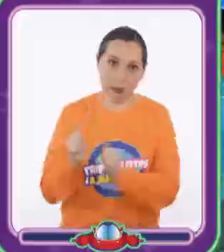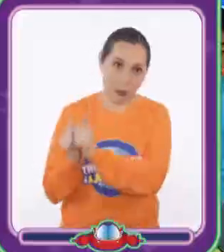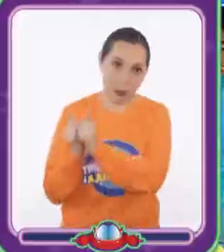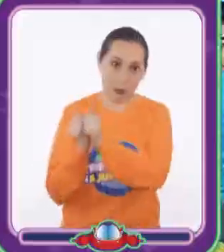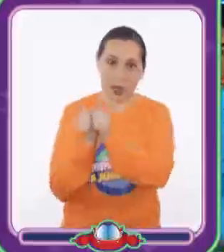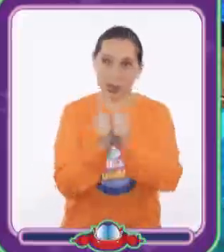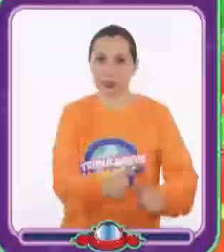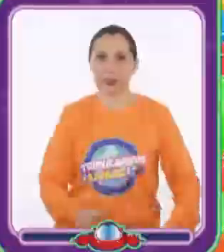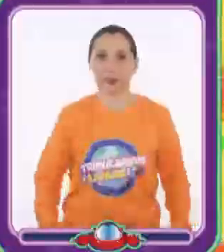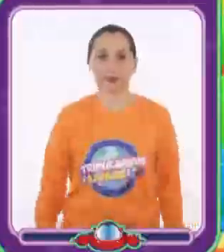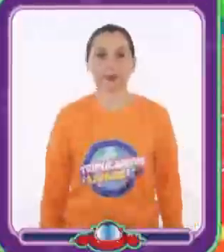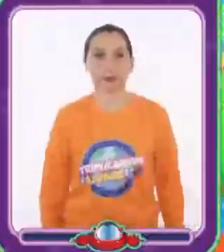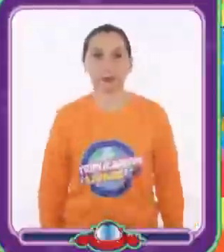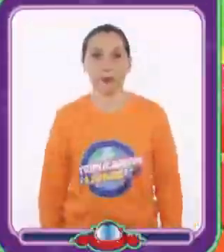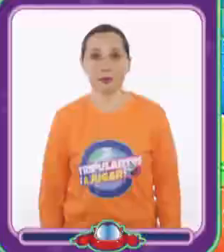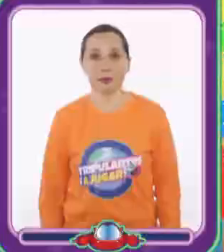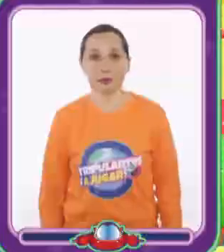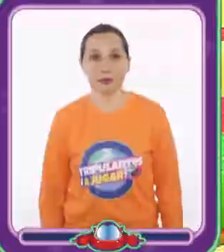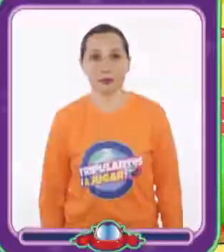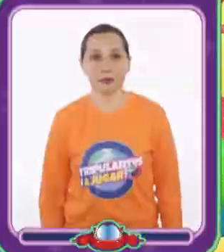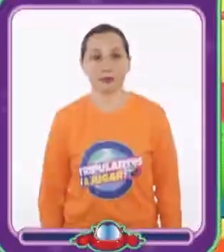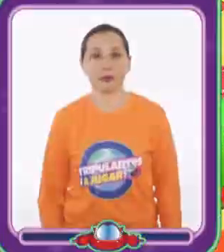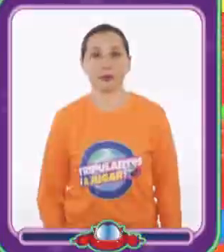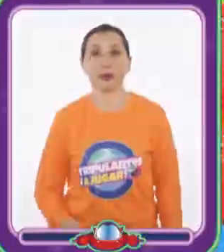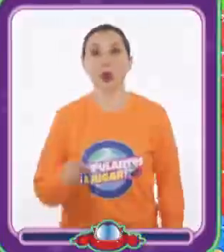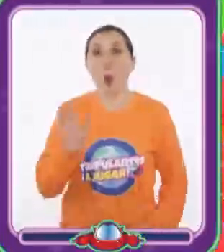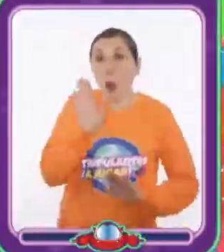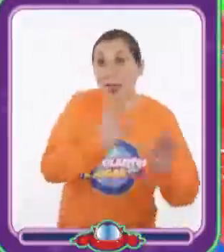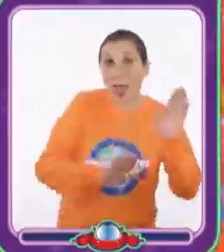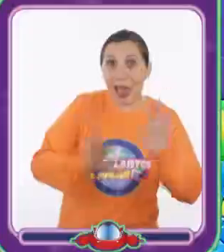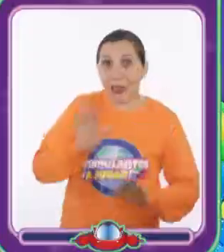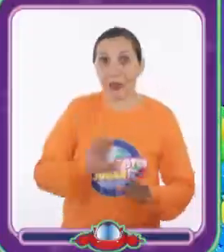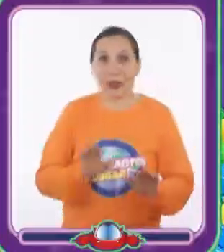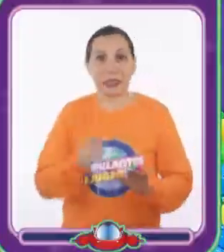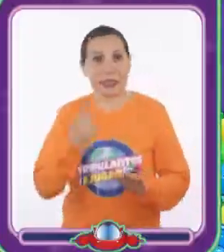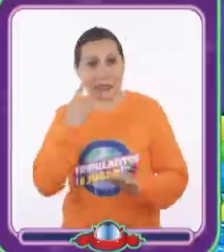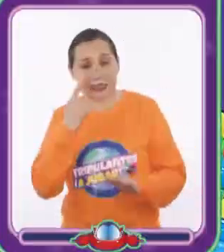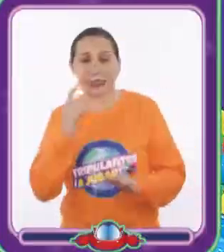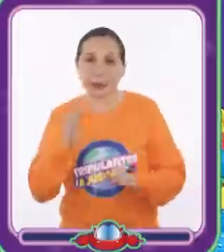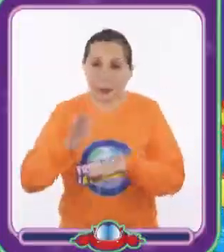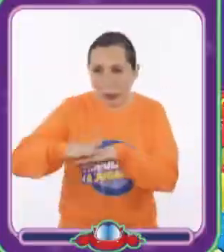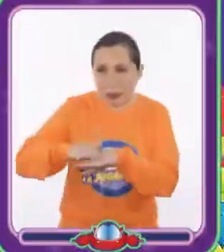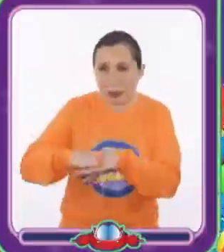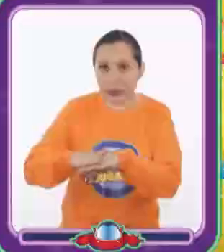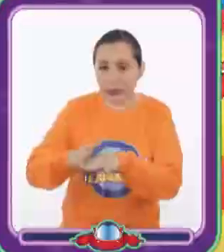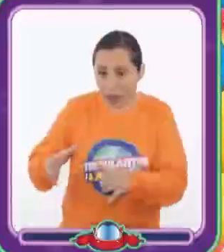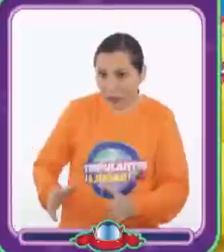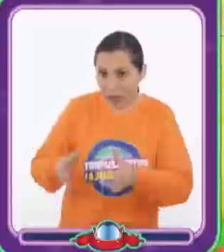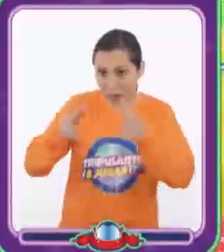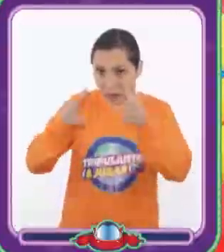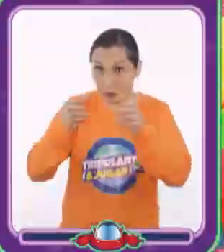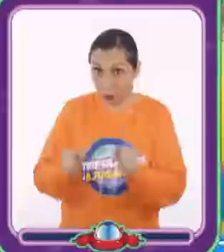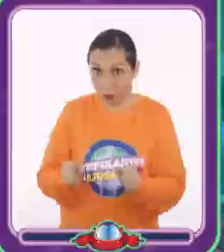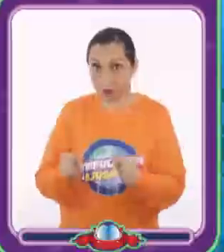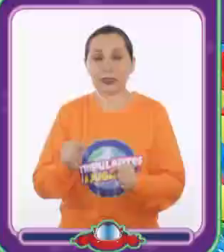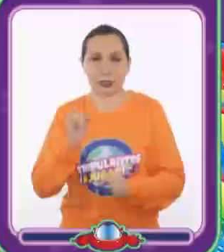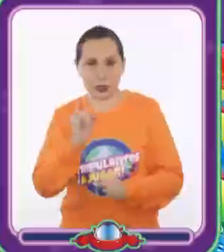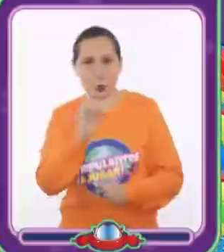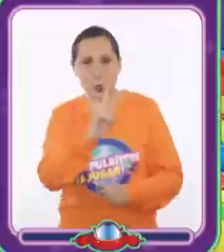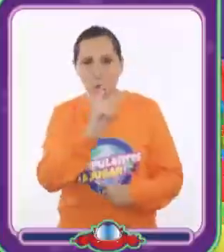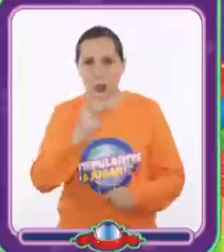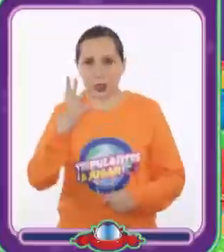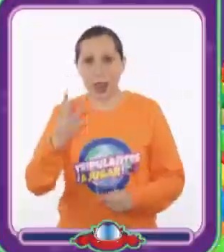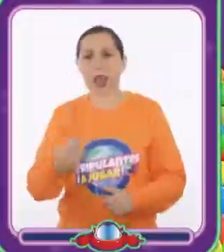¡Ven, vamos! ¡Ven! ¡Acompáñame! ¡Yo te ayudo! ¡Hoy! ¡Con cuidado! ¡Dale! ¡Permiso! ¿Te puedo tomar en brazo? ¡Vamos! ¡Uno,